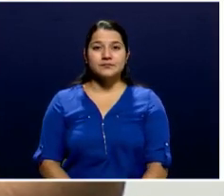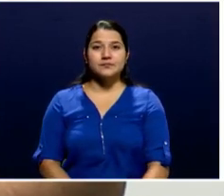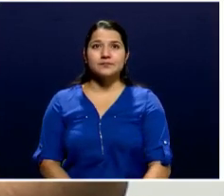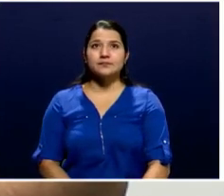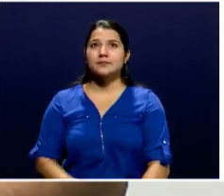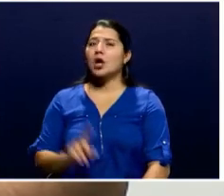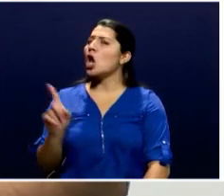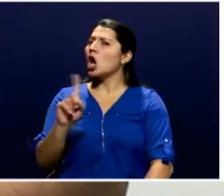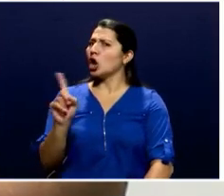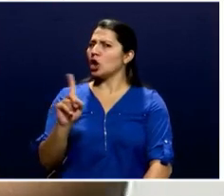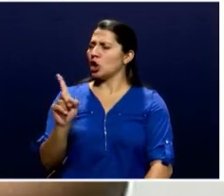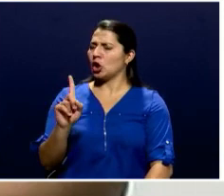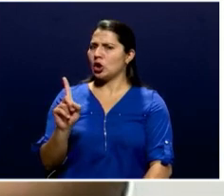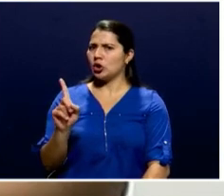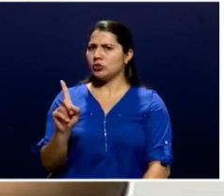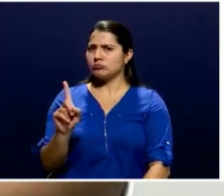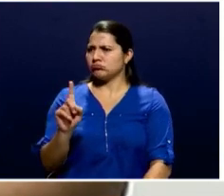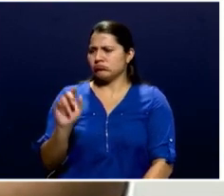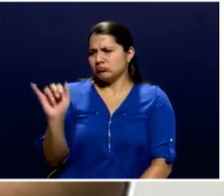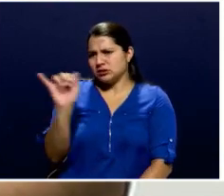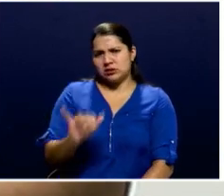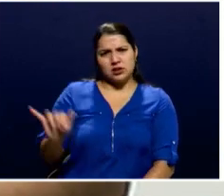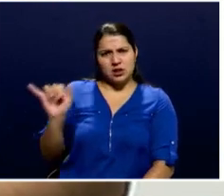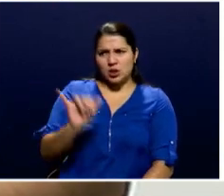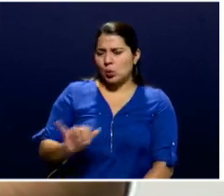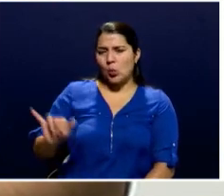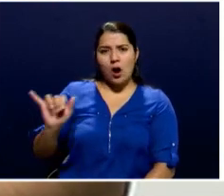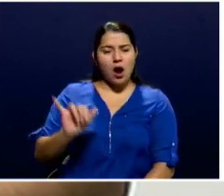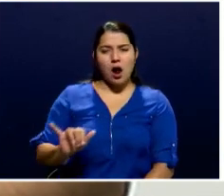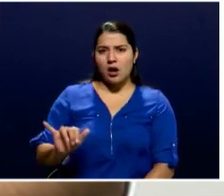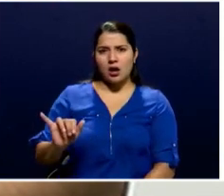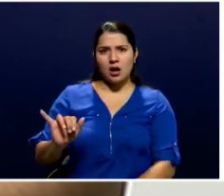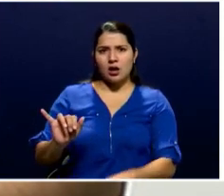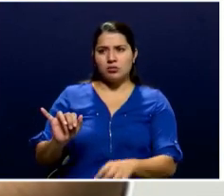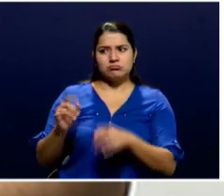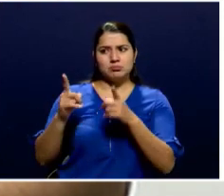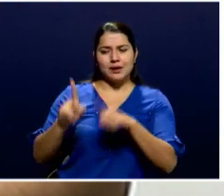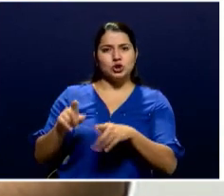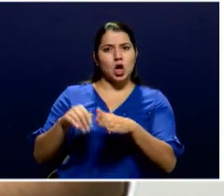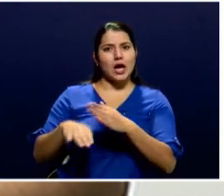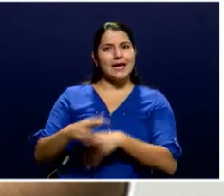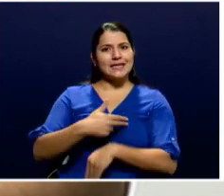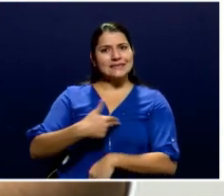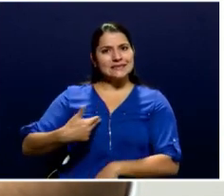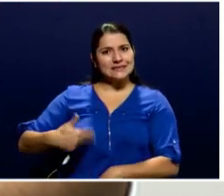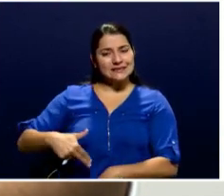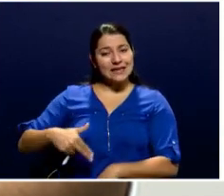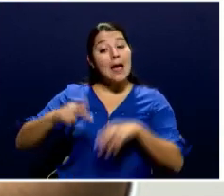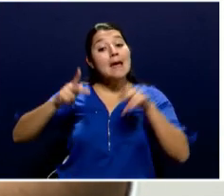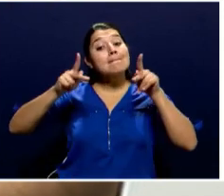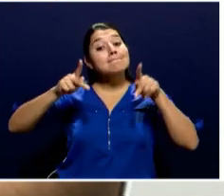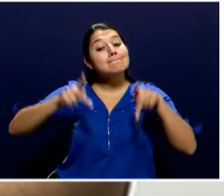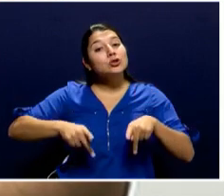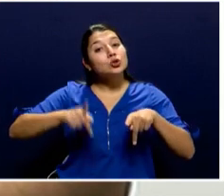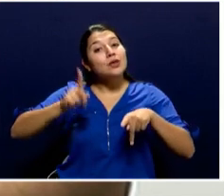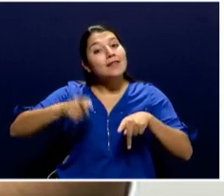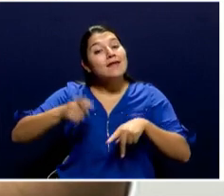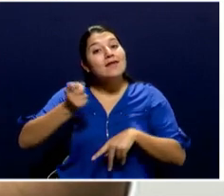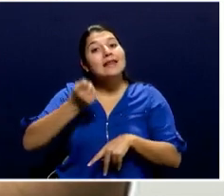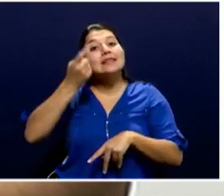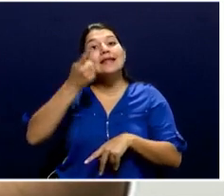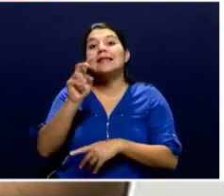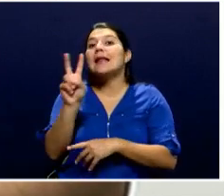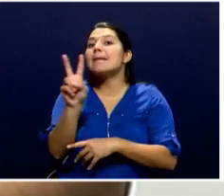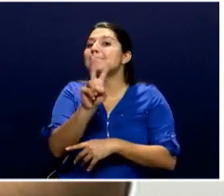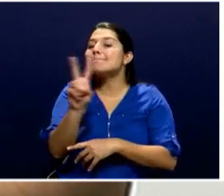No, absolutamente no. Todo esto es lo mismo que se viene reportando desde China. La gente tiene que entender es que el virus no